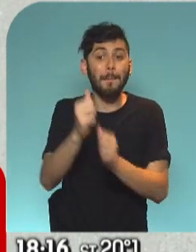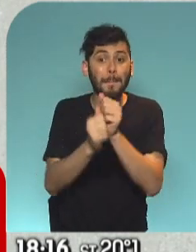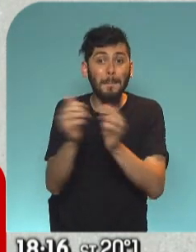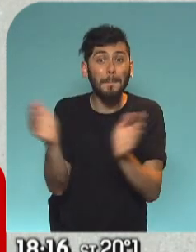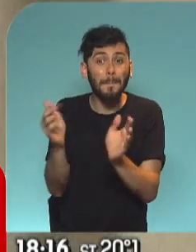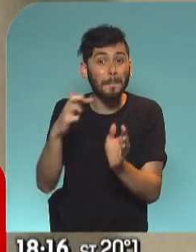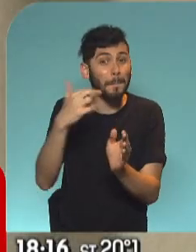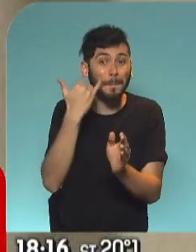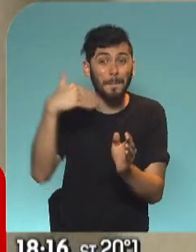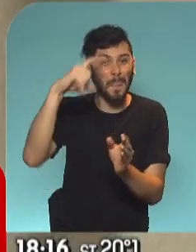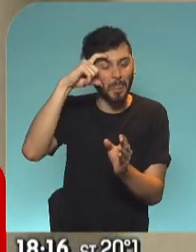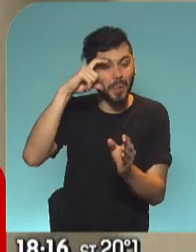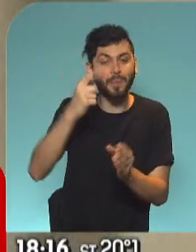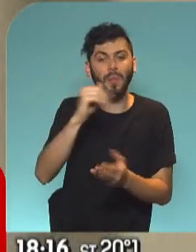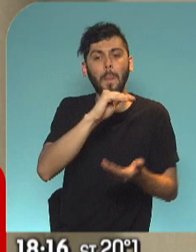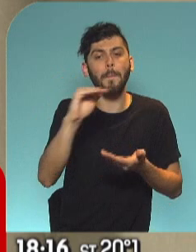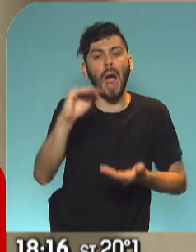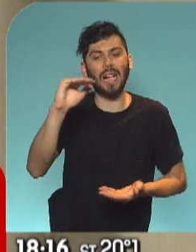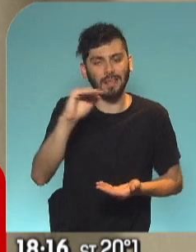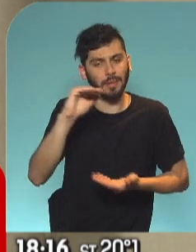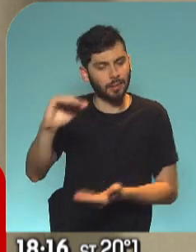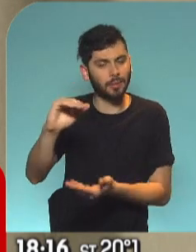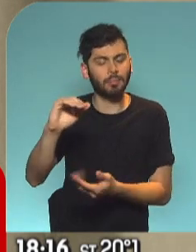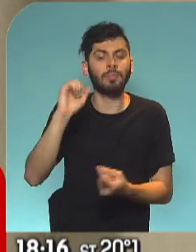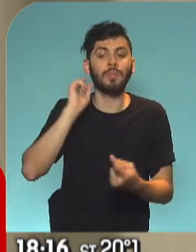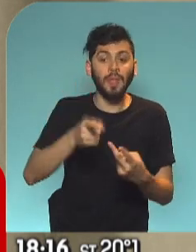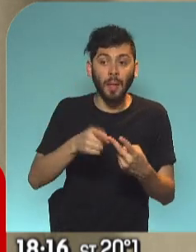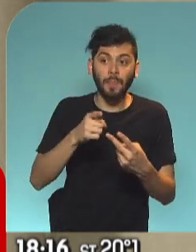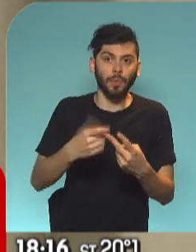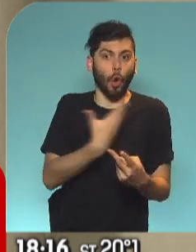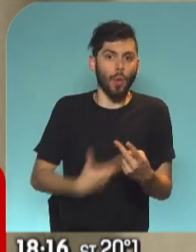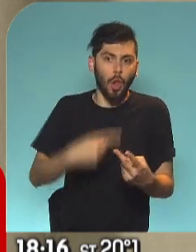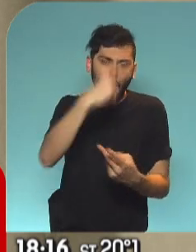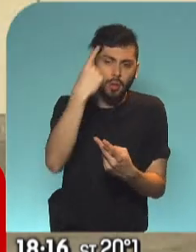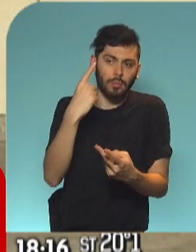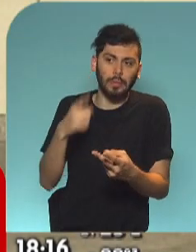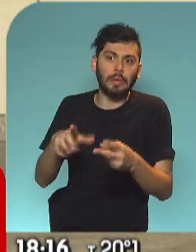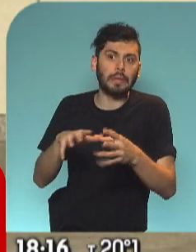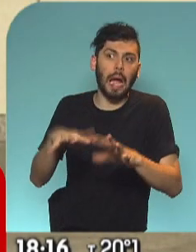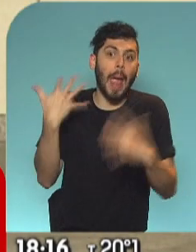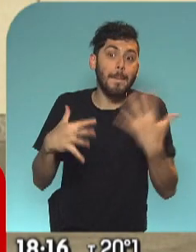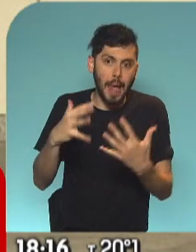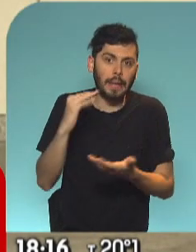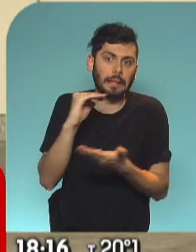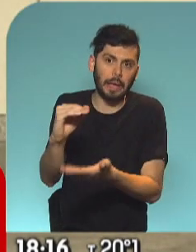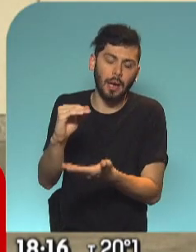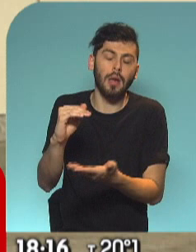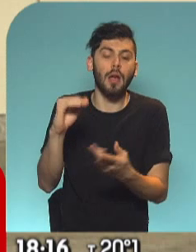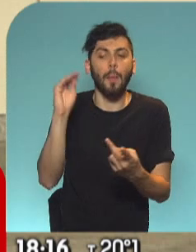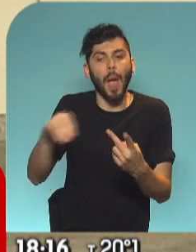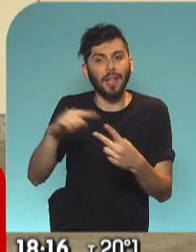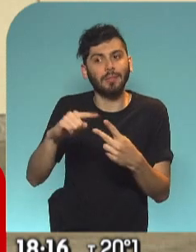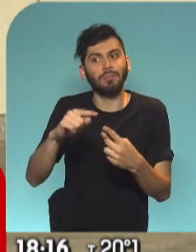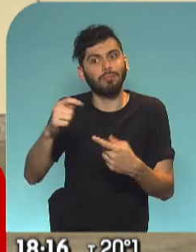promoviendo las exportaciones. Recordemos que ya desde el gobierno nacional se plantearon medidas de emergencia justamente para esto, pero muy necesarias. Y por otro lado, la